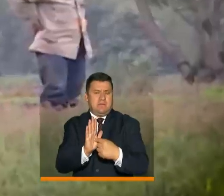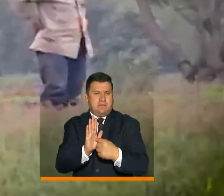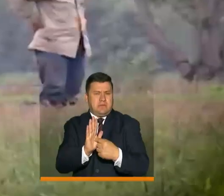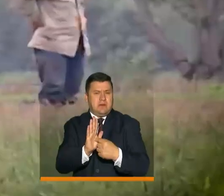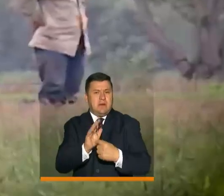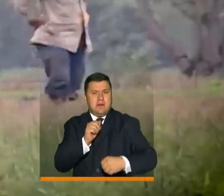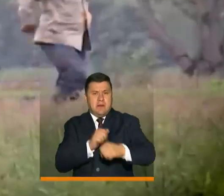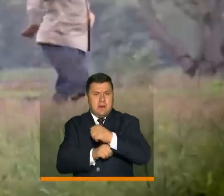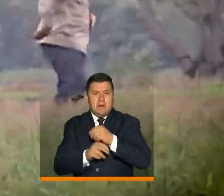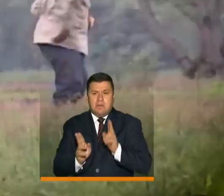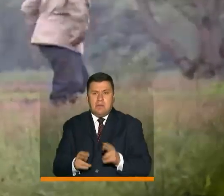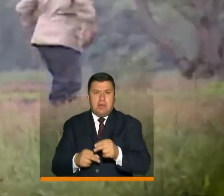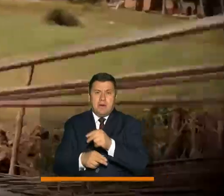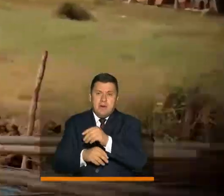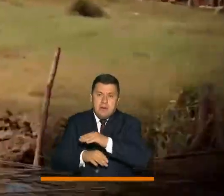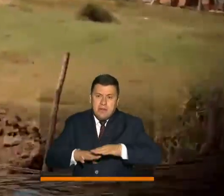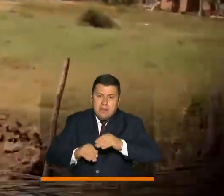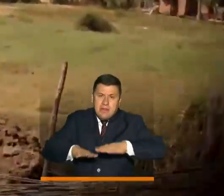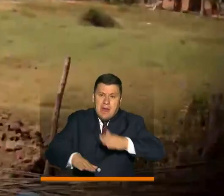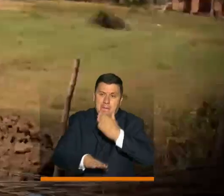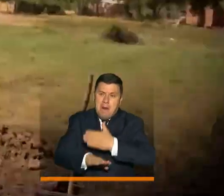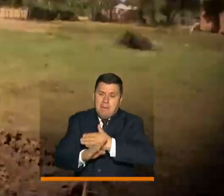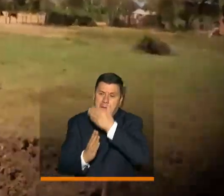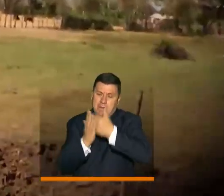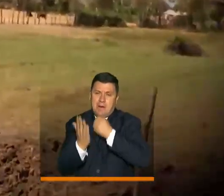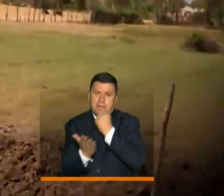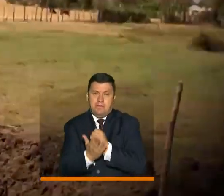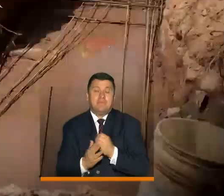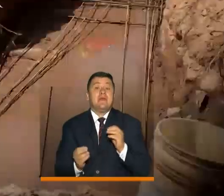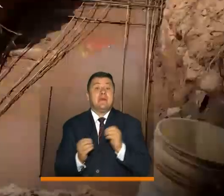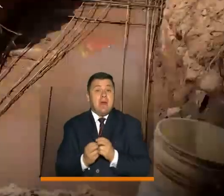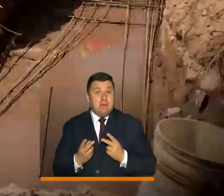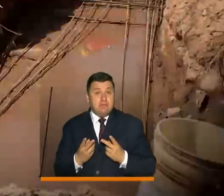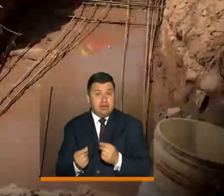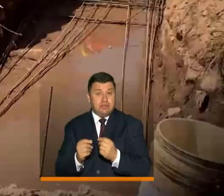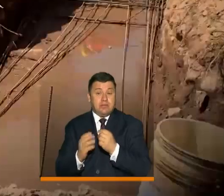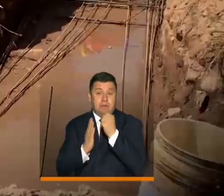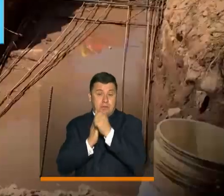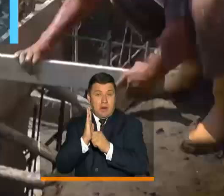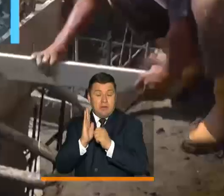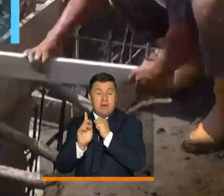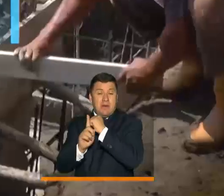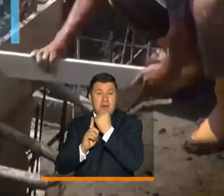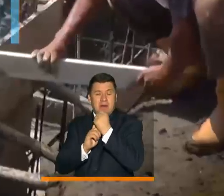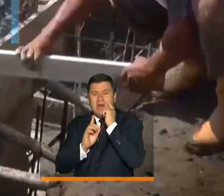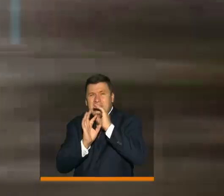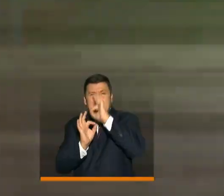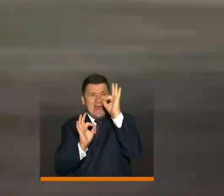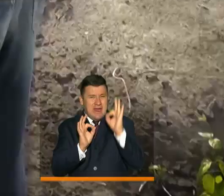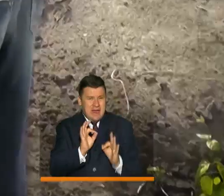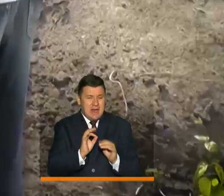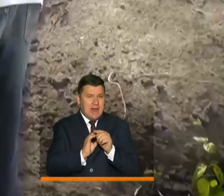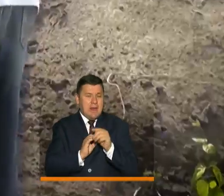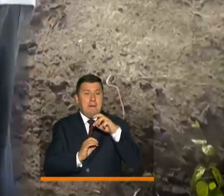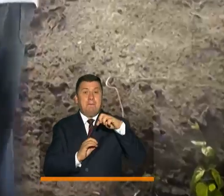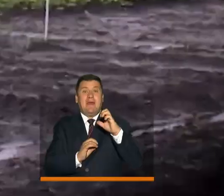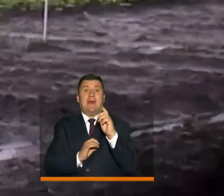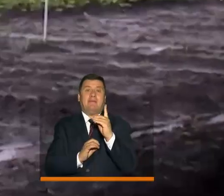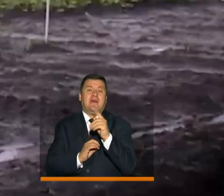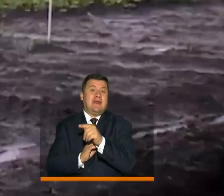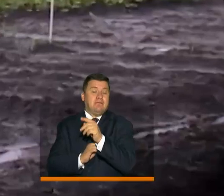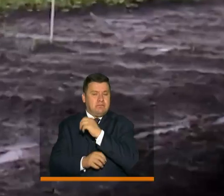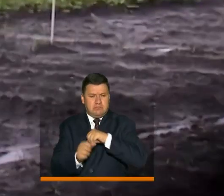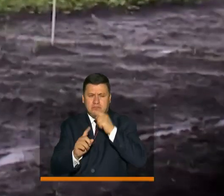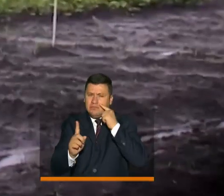catastro multipropósito. Se acelerarán las obras de los programas de desarrollo con enfoque territorial PEDET.